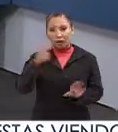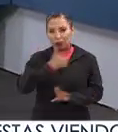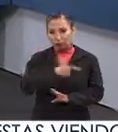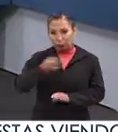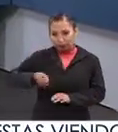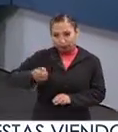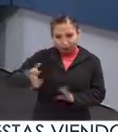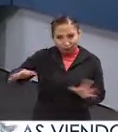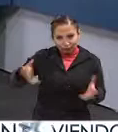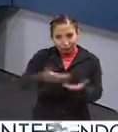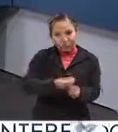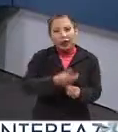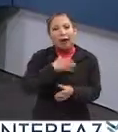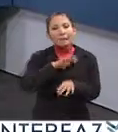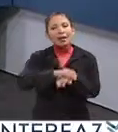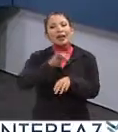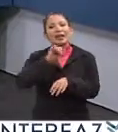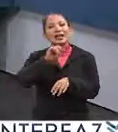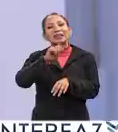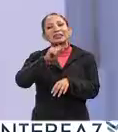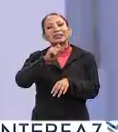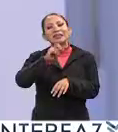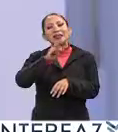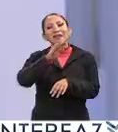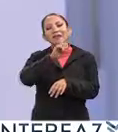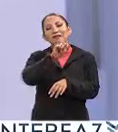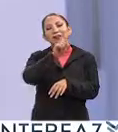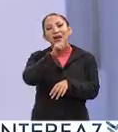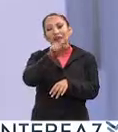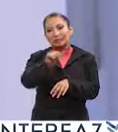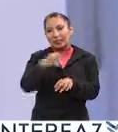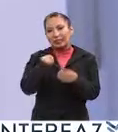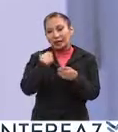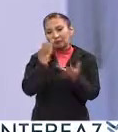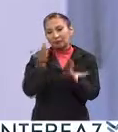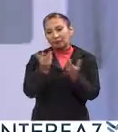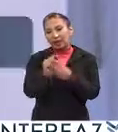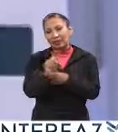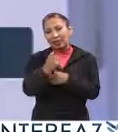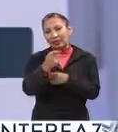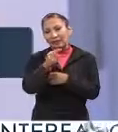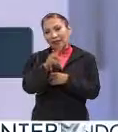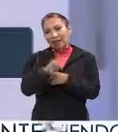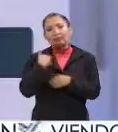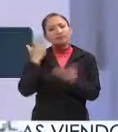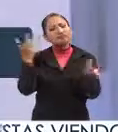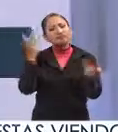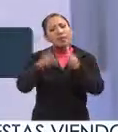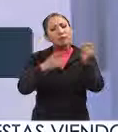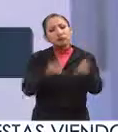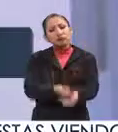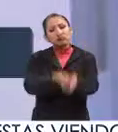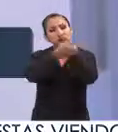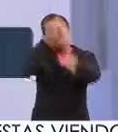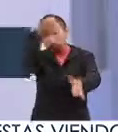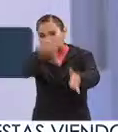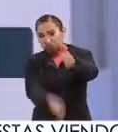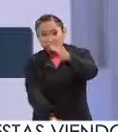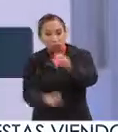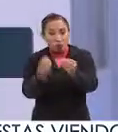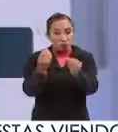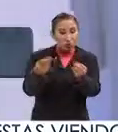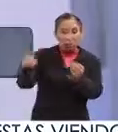qué gusto estar con ustedes, igualmente. Amigos de Interfaz y de Televisión Educativa. Exactamente, el deporte del voleibol no tiene tanta profundidad, no